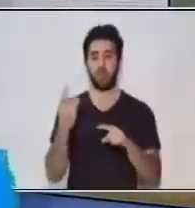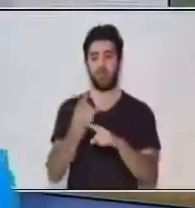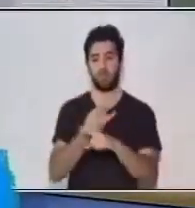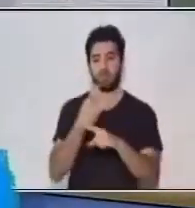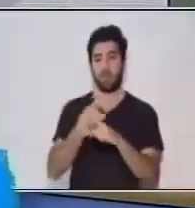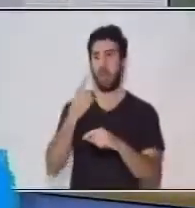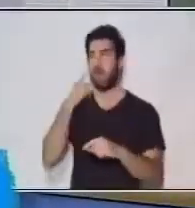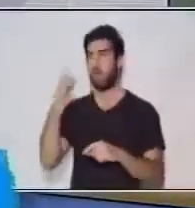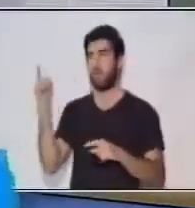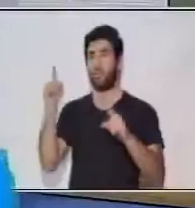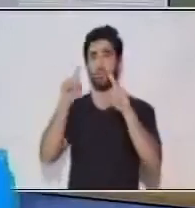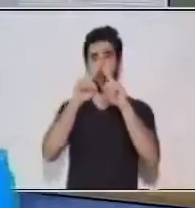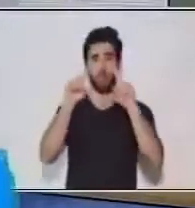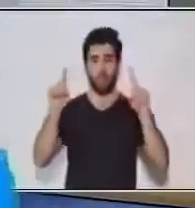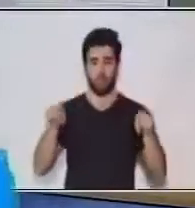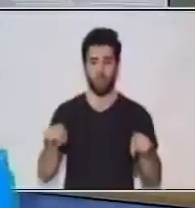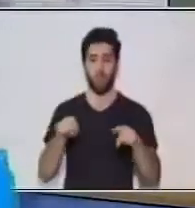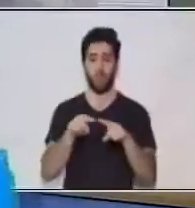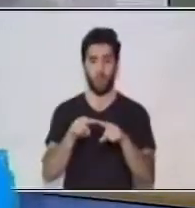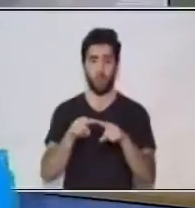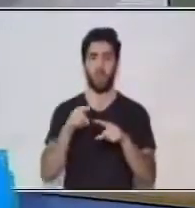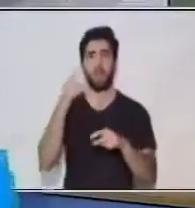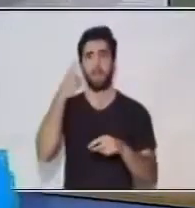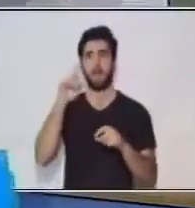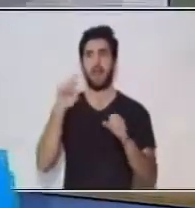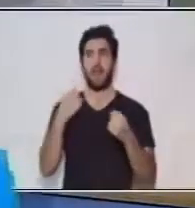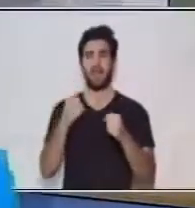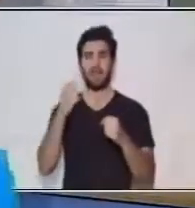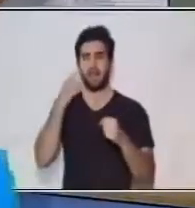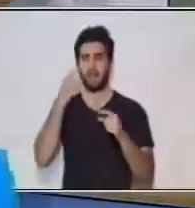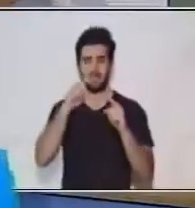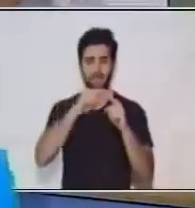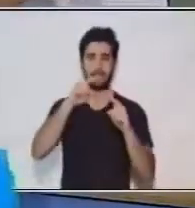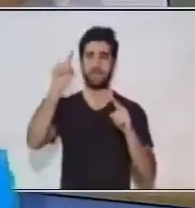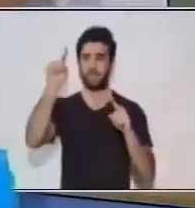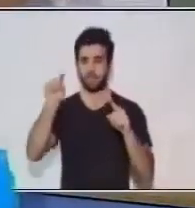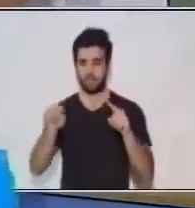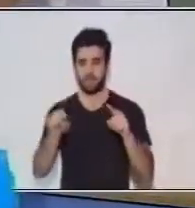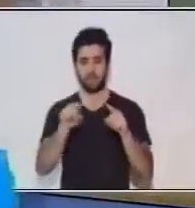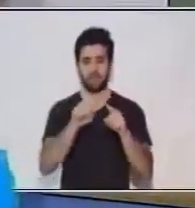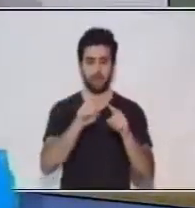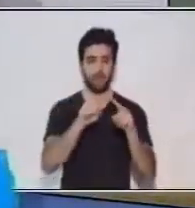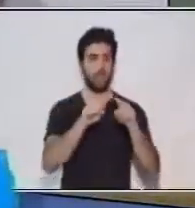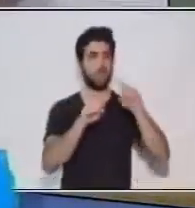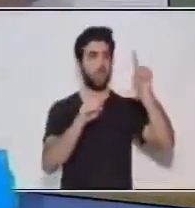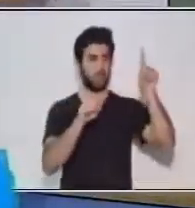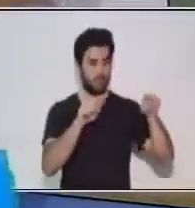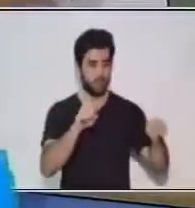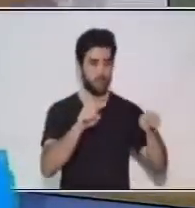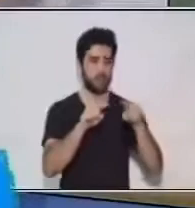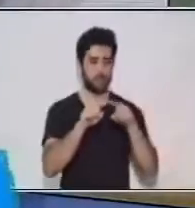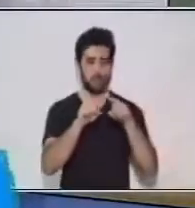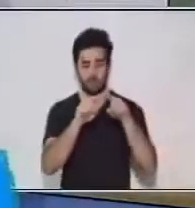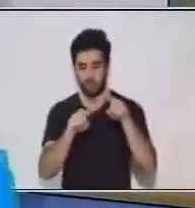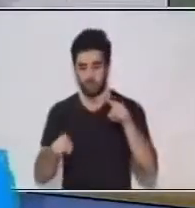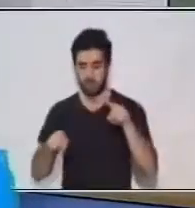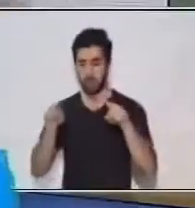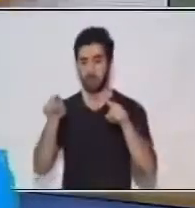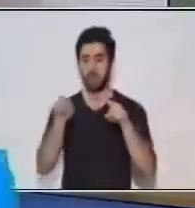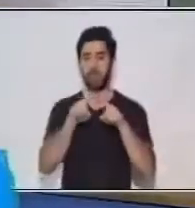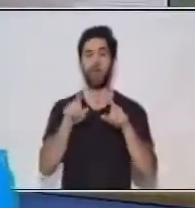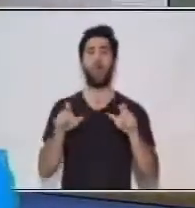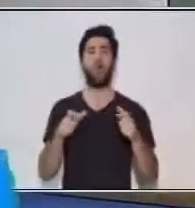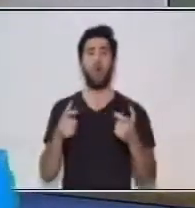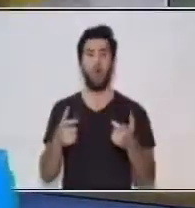a crear las componentes. Recuérdese, las componentes va a ser la distancia en Y y la distancia en X.